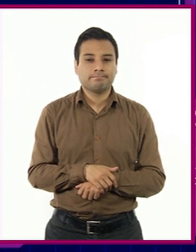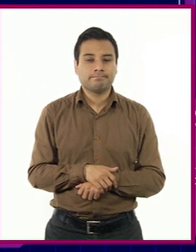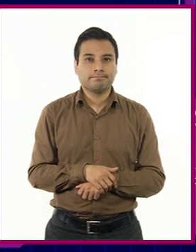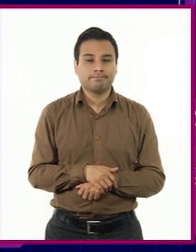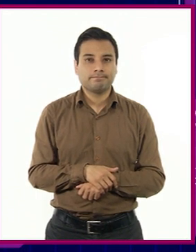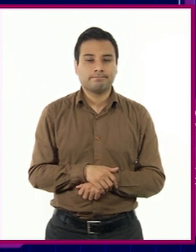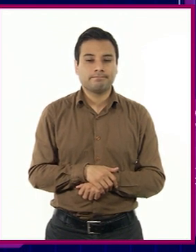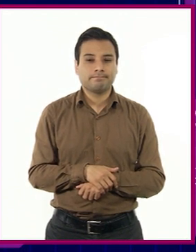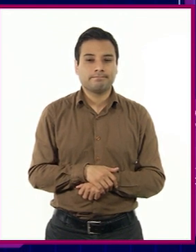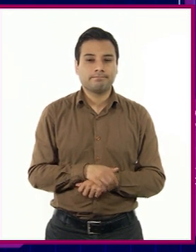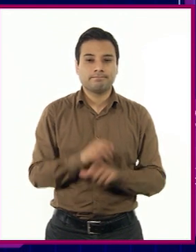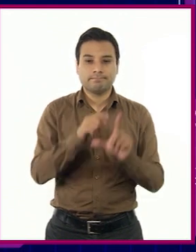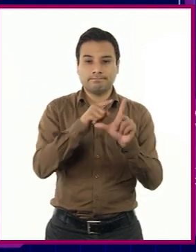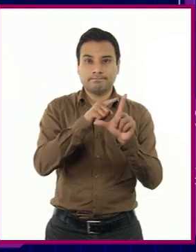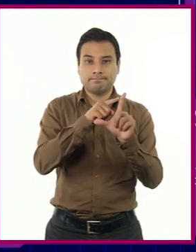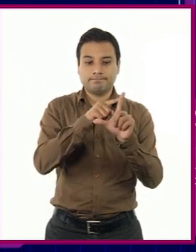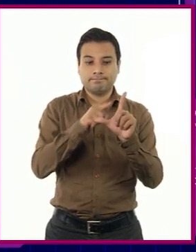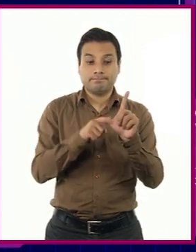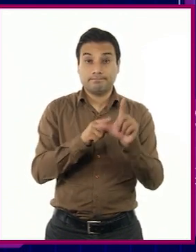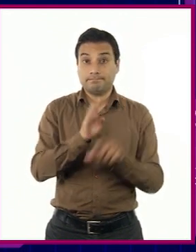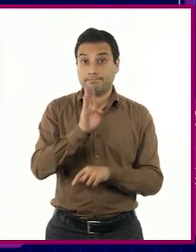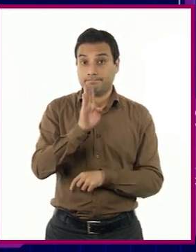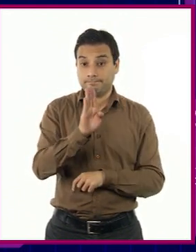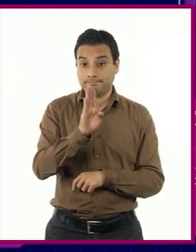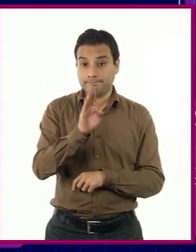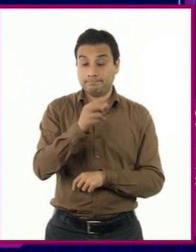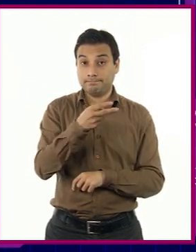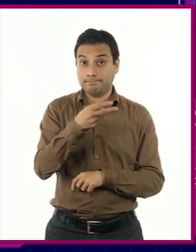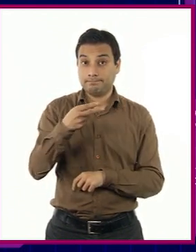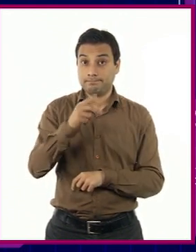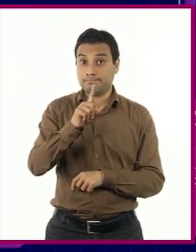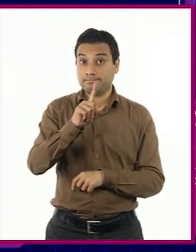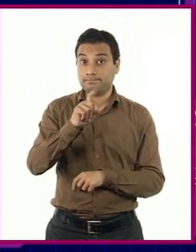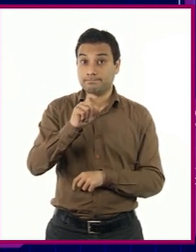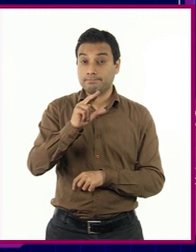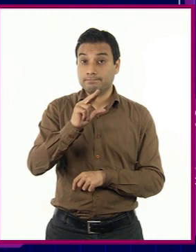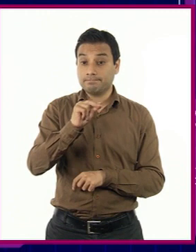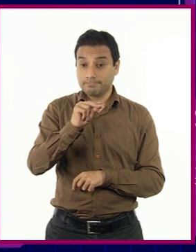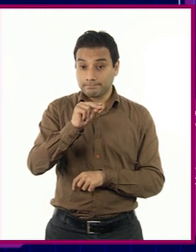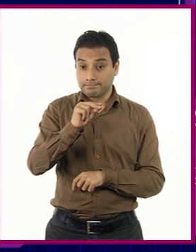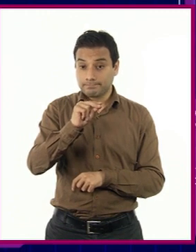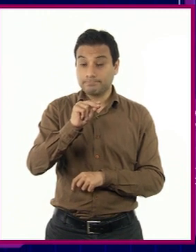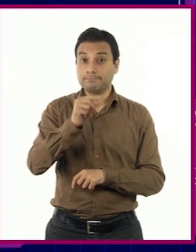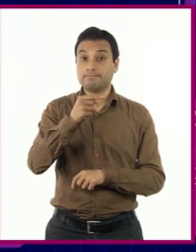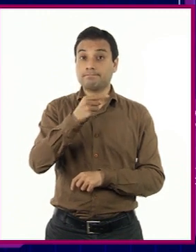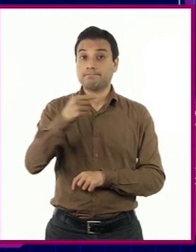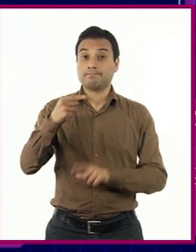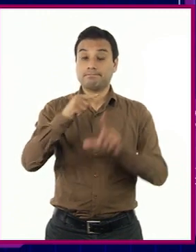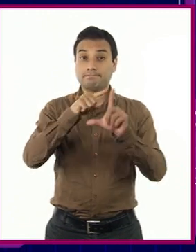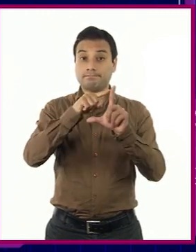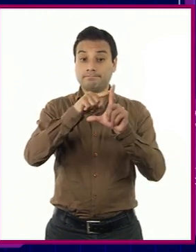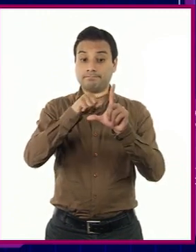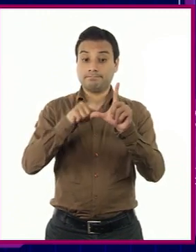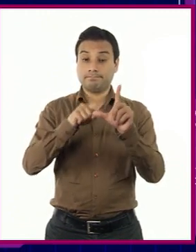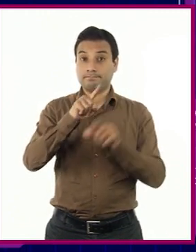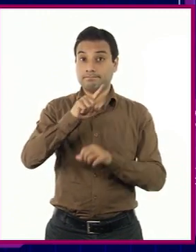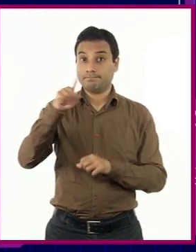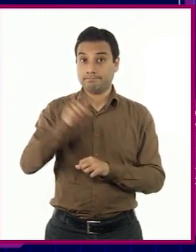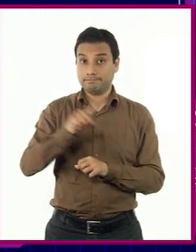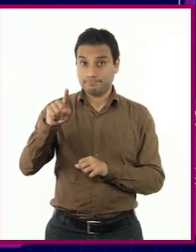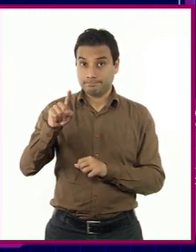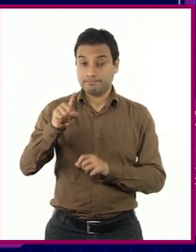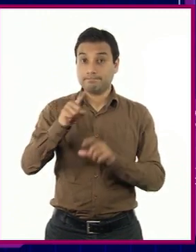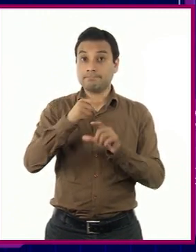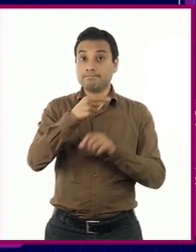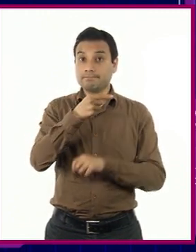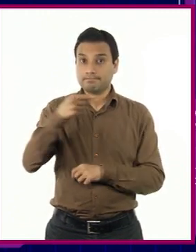podemos deducir que el ángulo B es igual a 180 grados menos el ángulo Z menos el ángulo